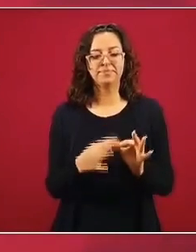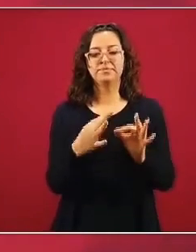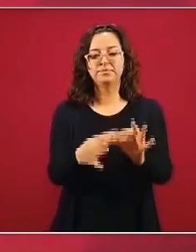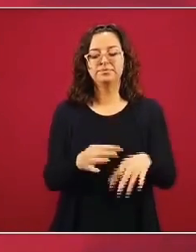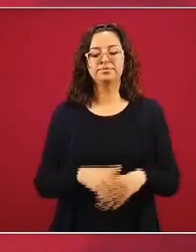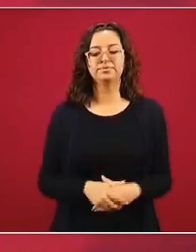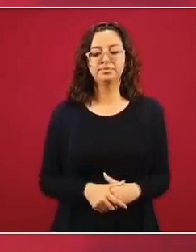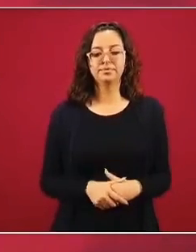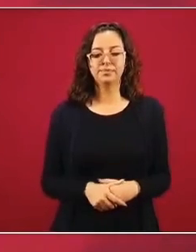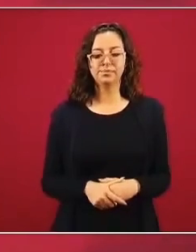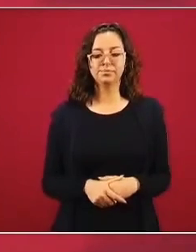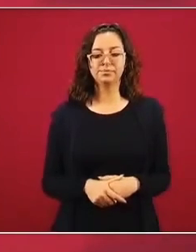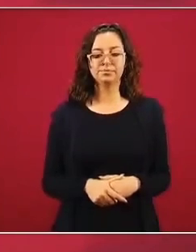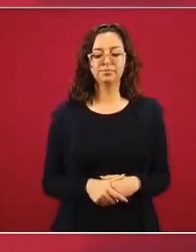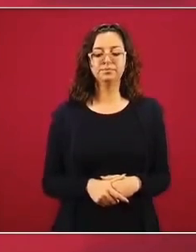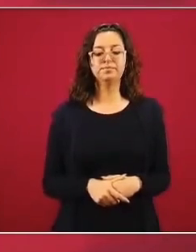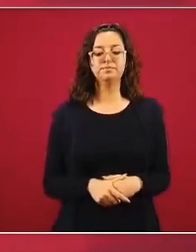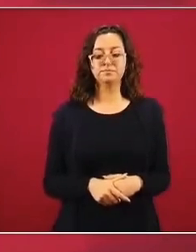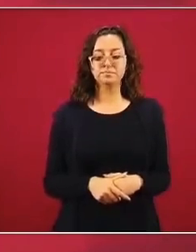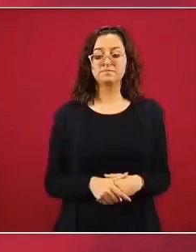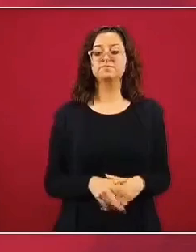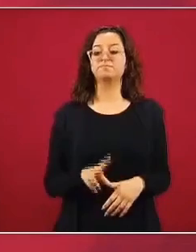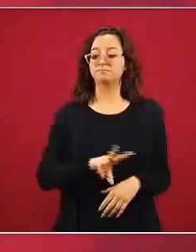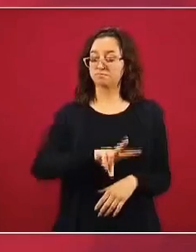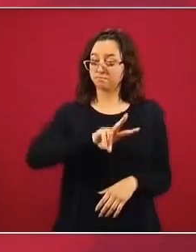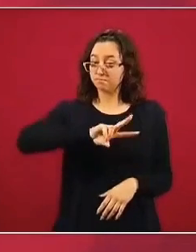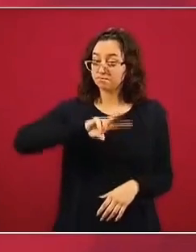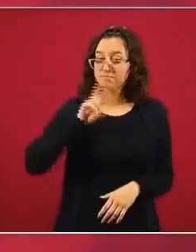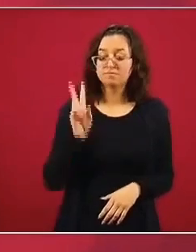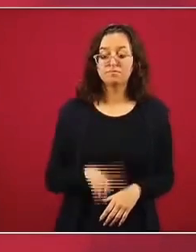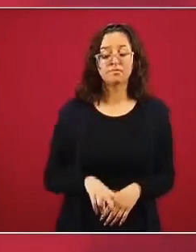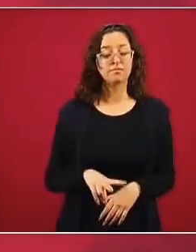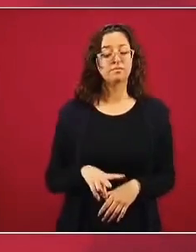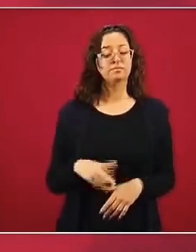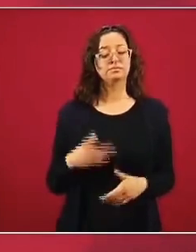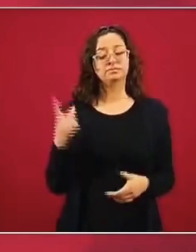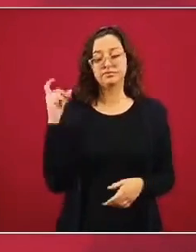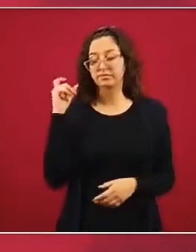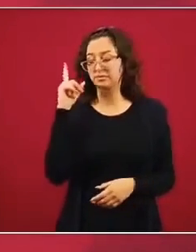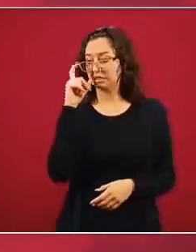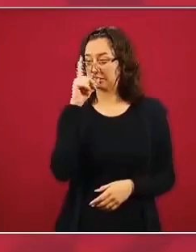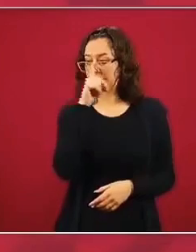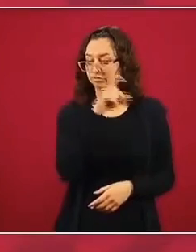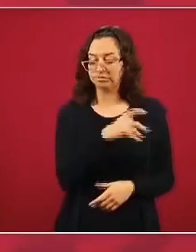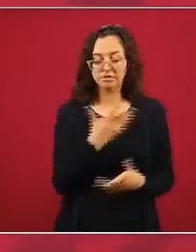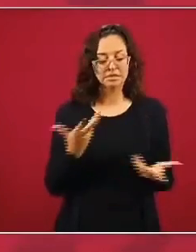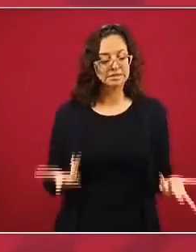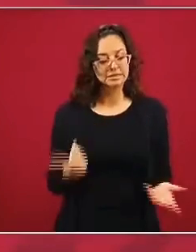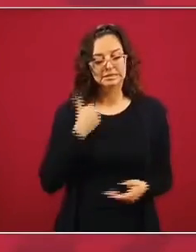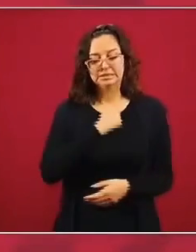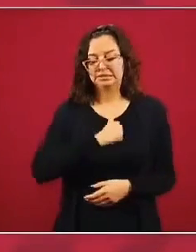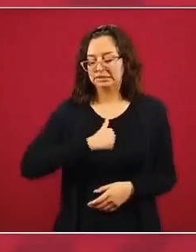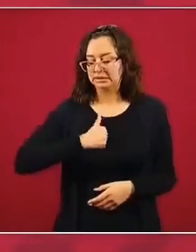y en efecto, a pesar de los pesares, va